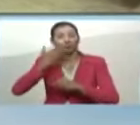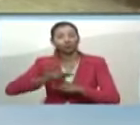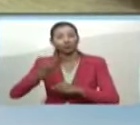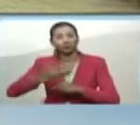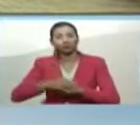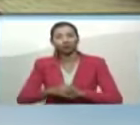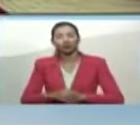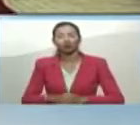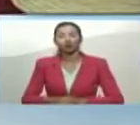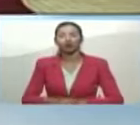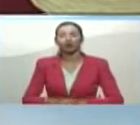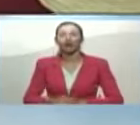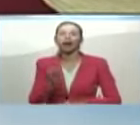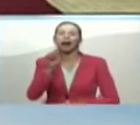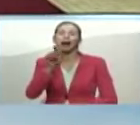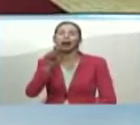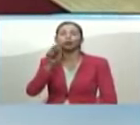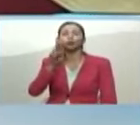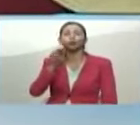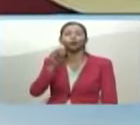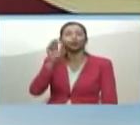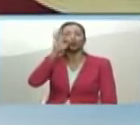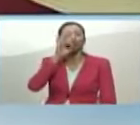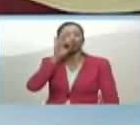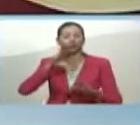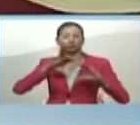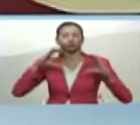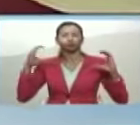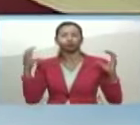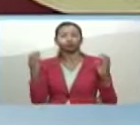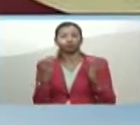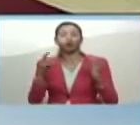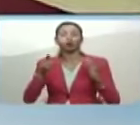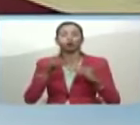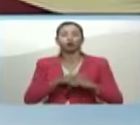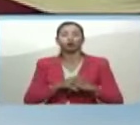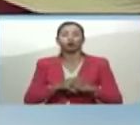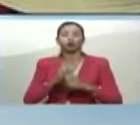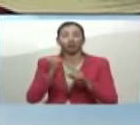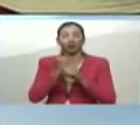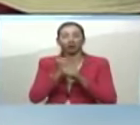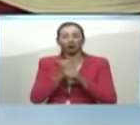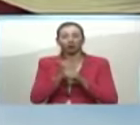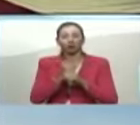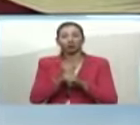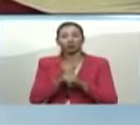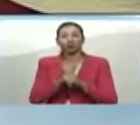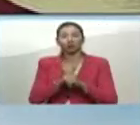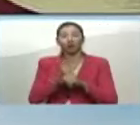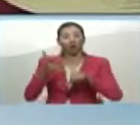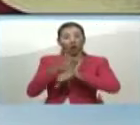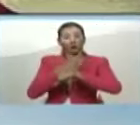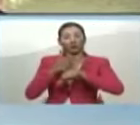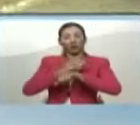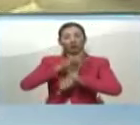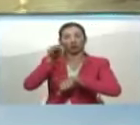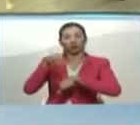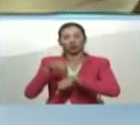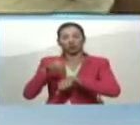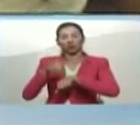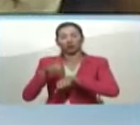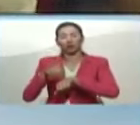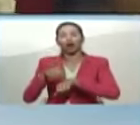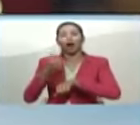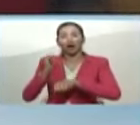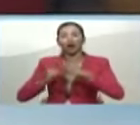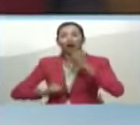tema atún. Hemos hecho un trabajo con un equipo multidisciplinario del gobierno nacional, ahí tenemos un